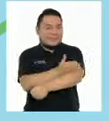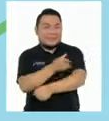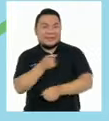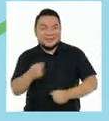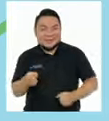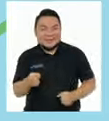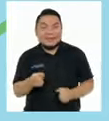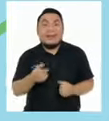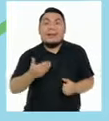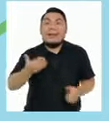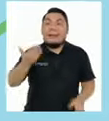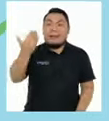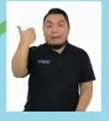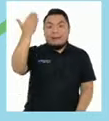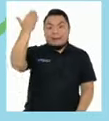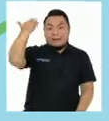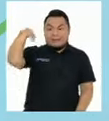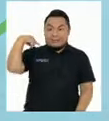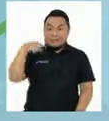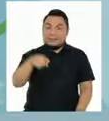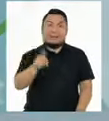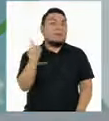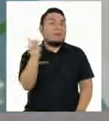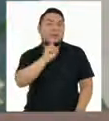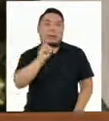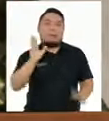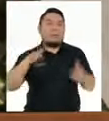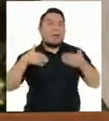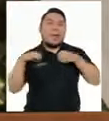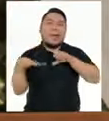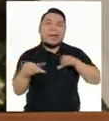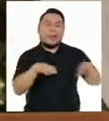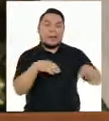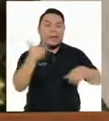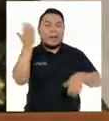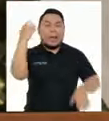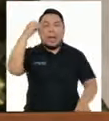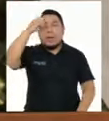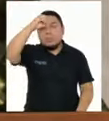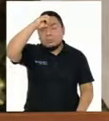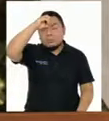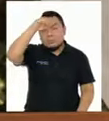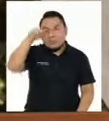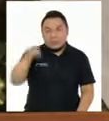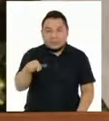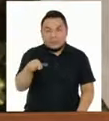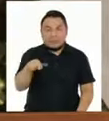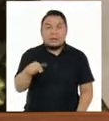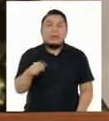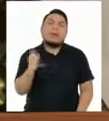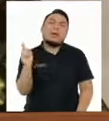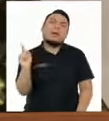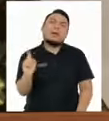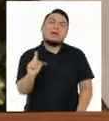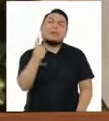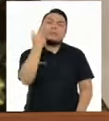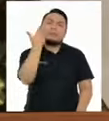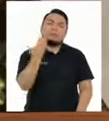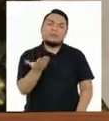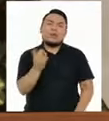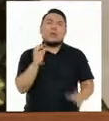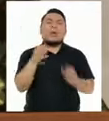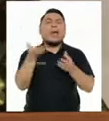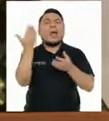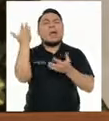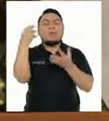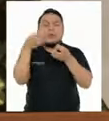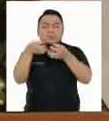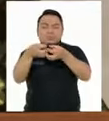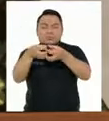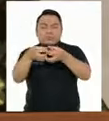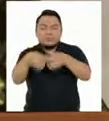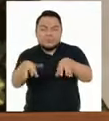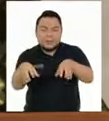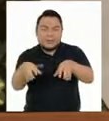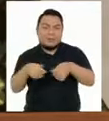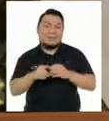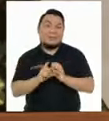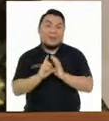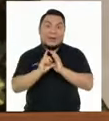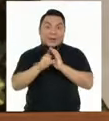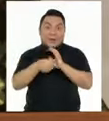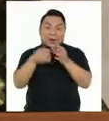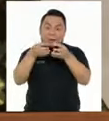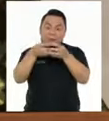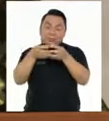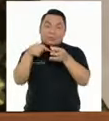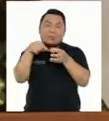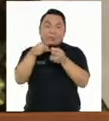que antes no podían hacer. Primero, eran solo unos huevitos. Luego,